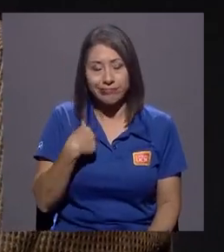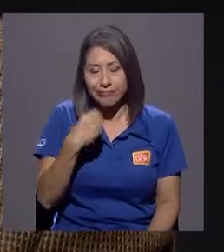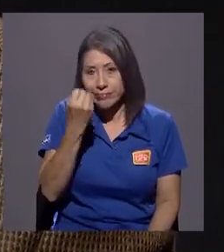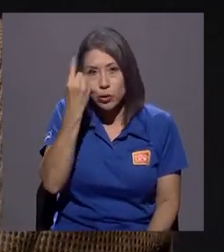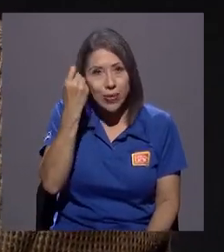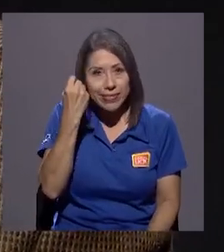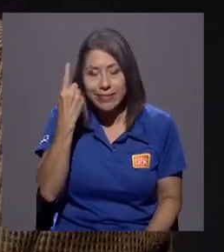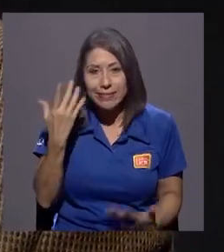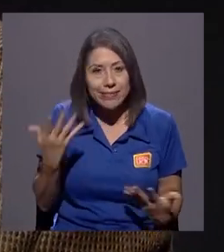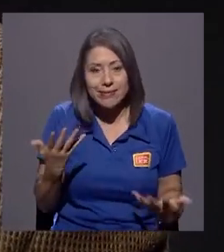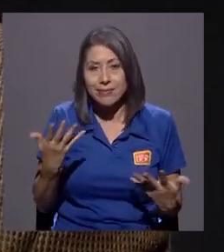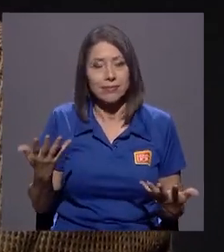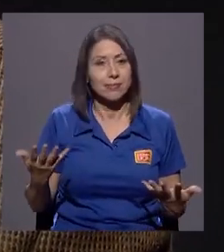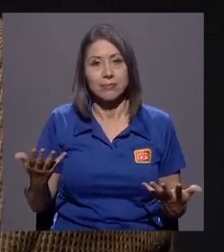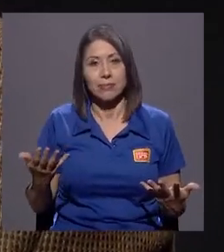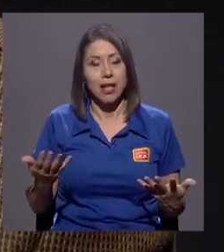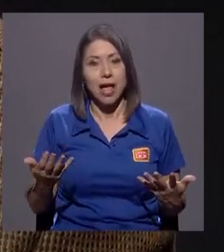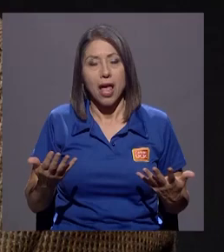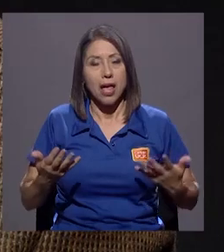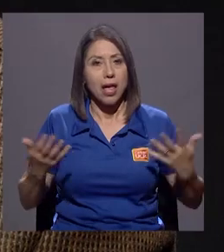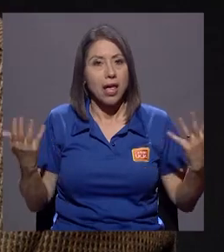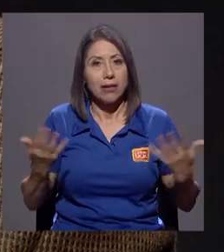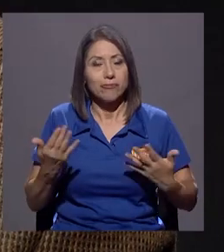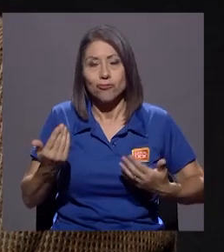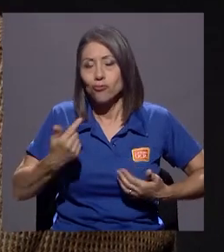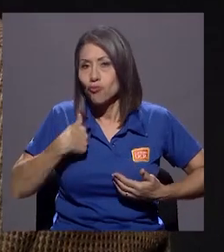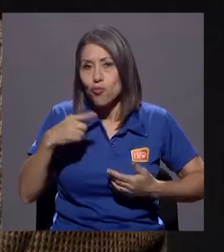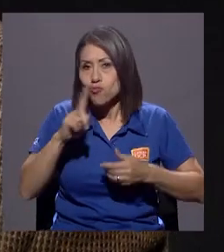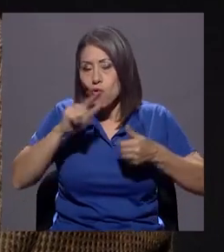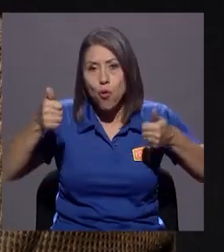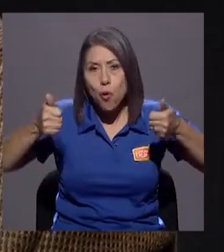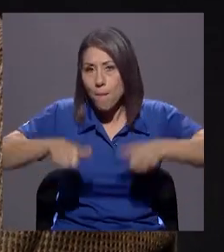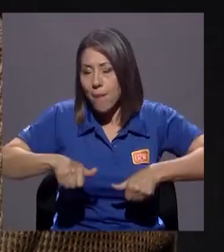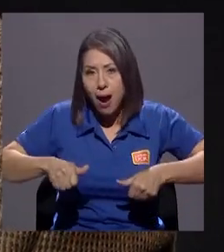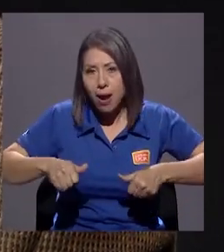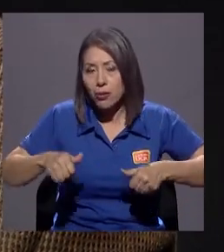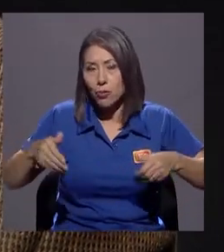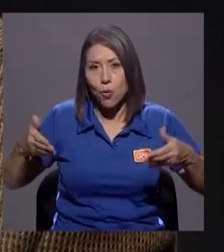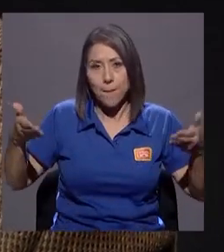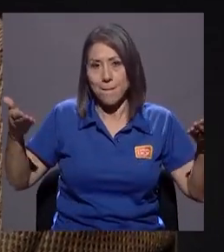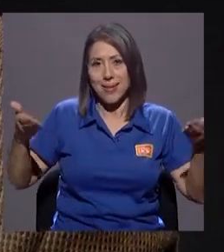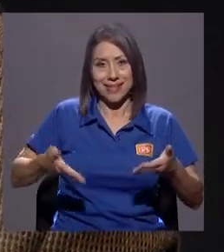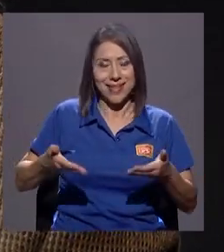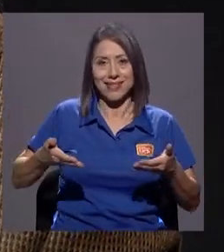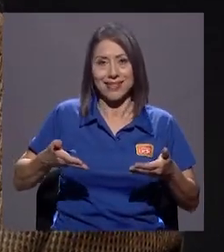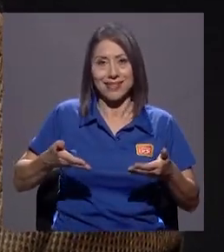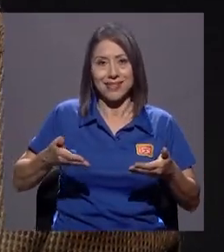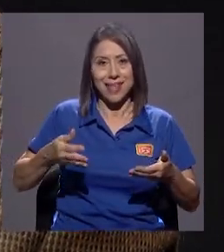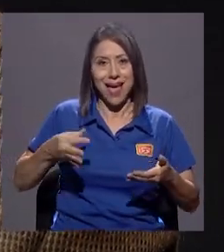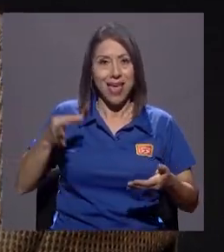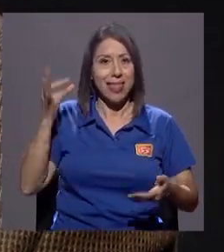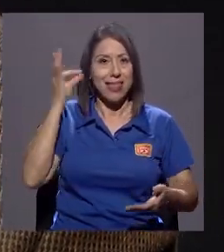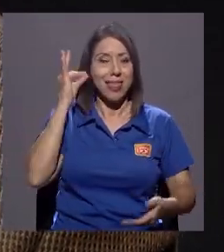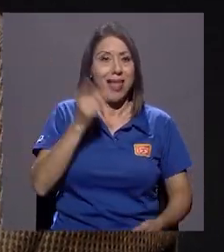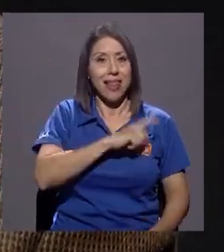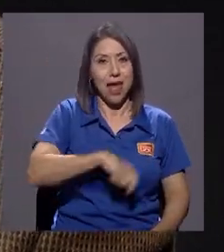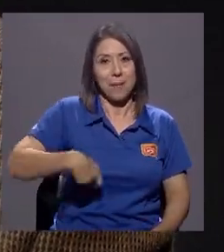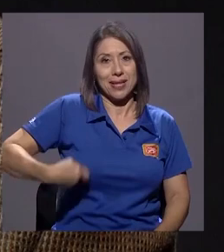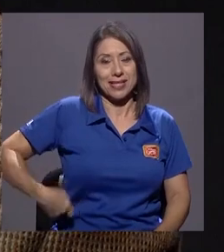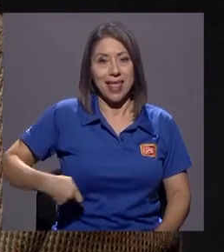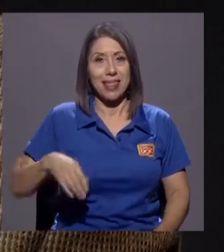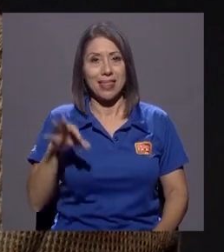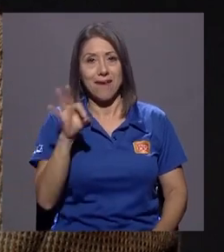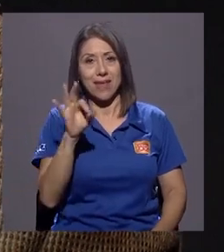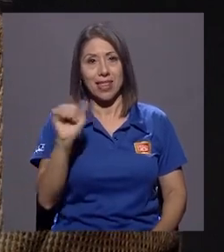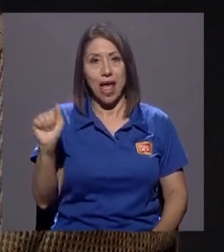termino de entender y no no no comparto la presencia de la presidenta del frente amplio